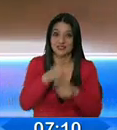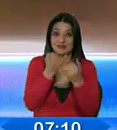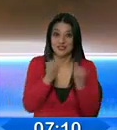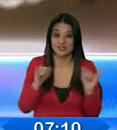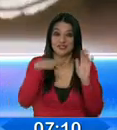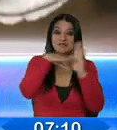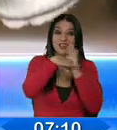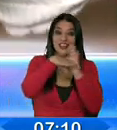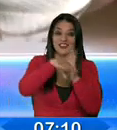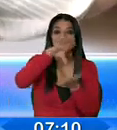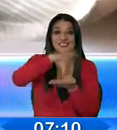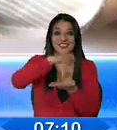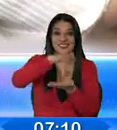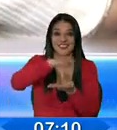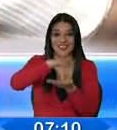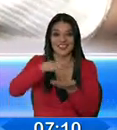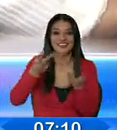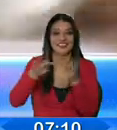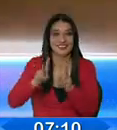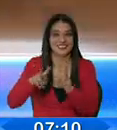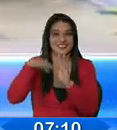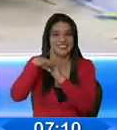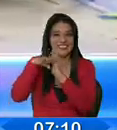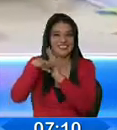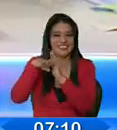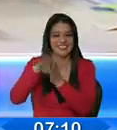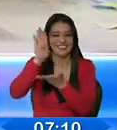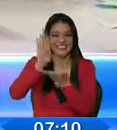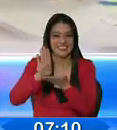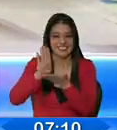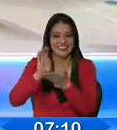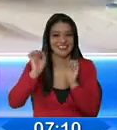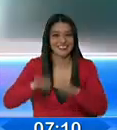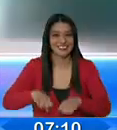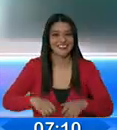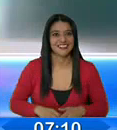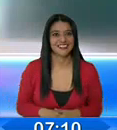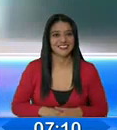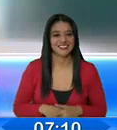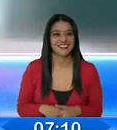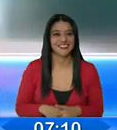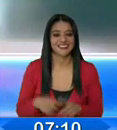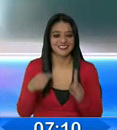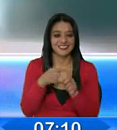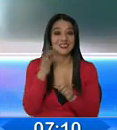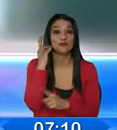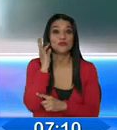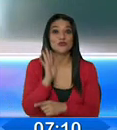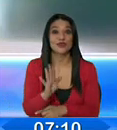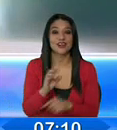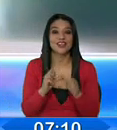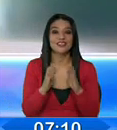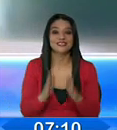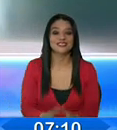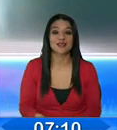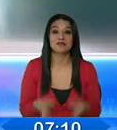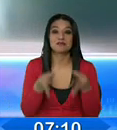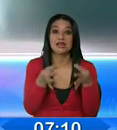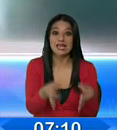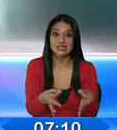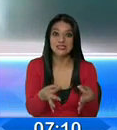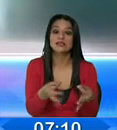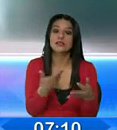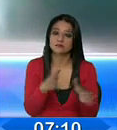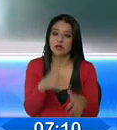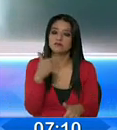Banco Central y el Banco del Instituto Ecuatoriano de Seguridad Social. Ana Belén Marín fue la asambleísta que abrió camino